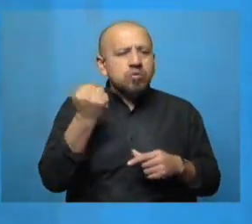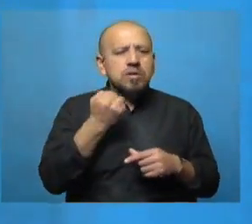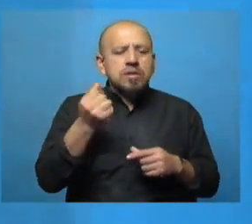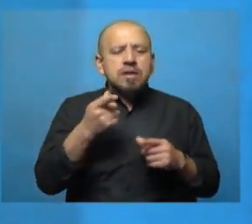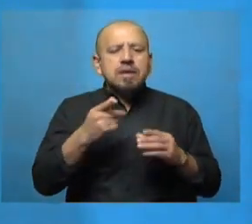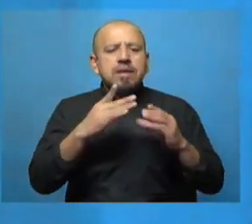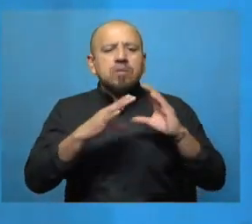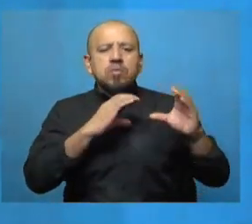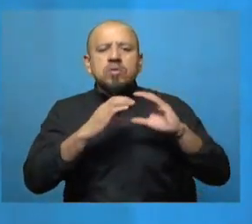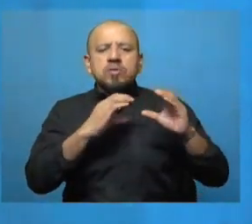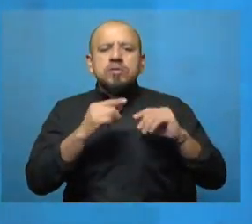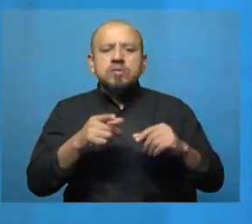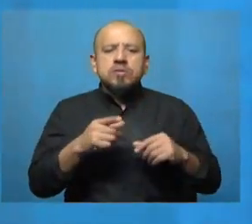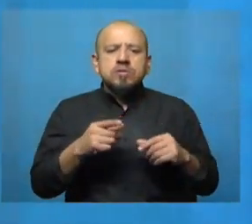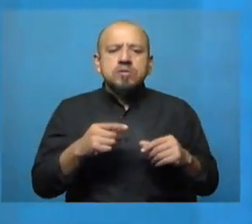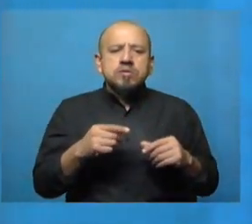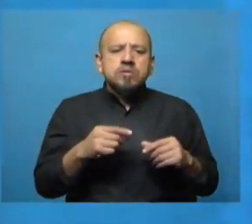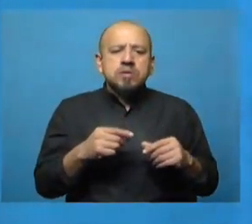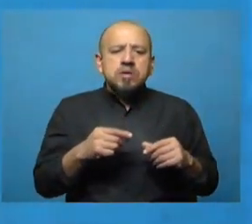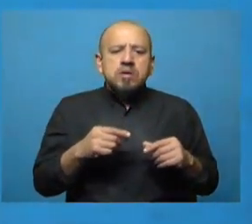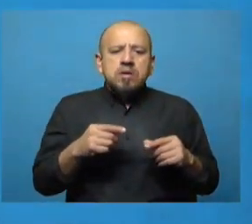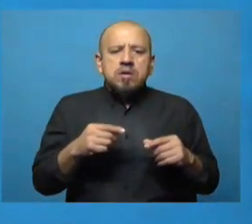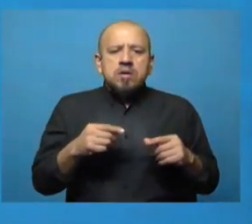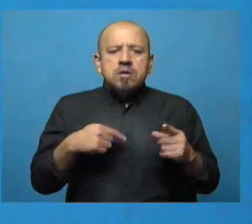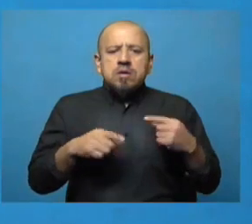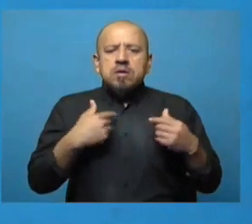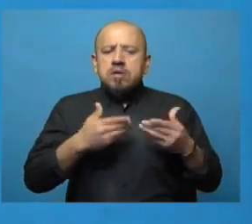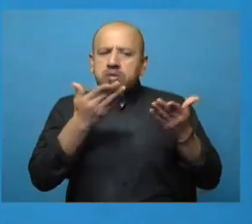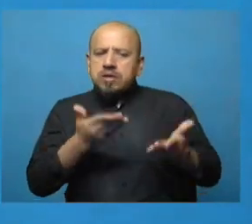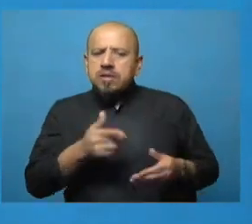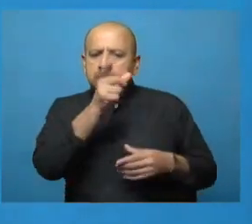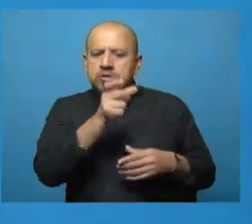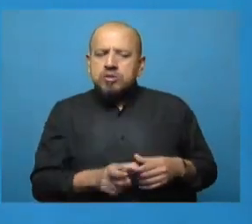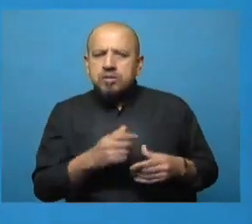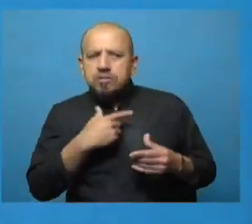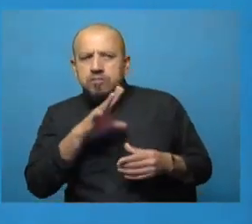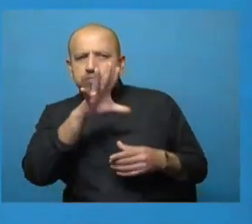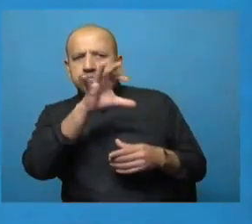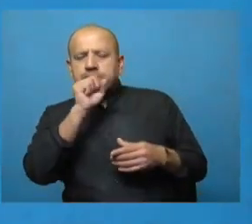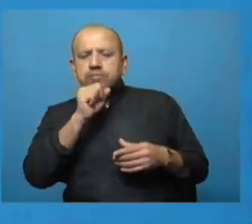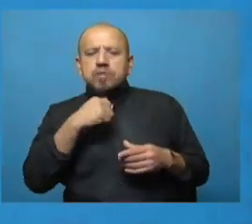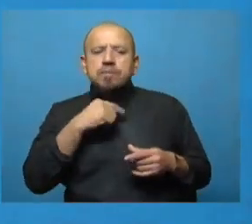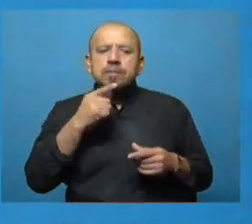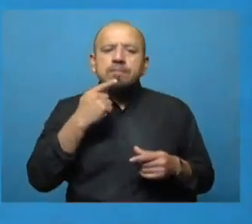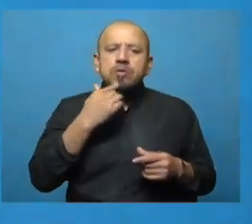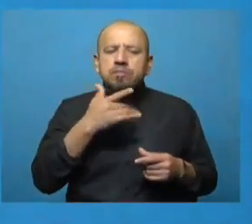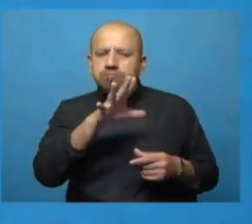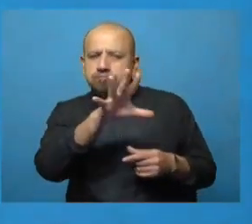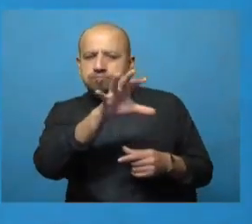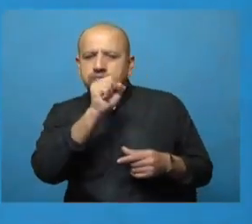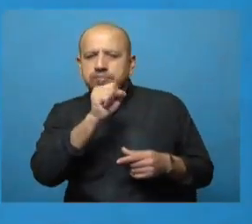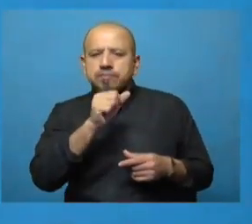con la comunicación lo que lo que lo que te transmite el candidato es muy importante a mí yo me paso mucho lo que me transmite